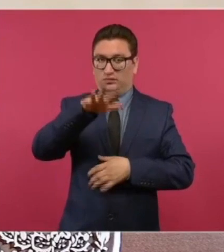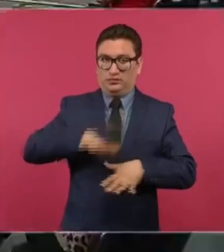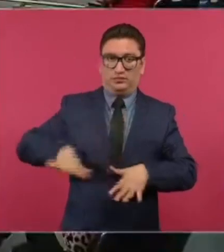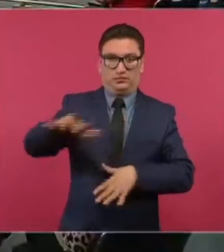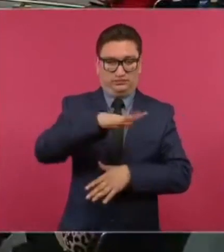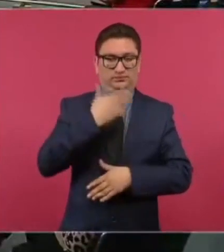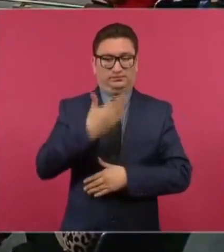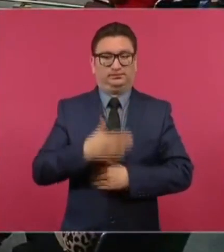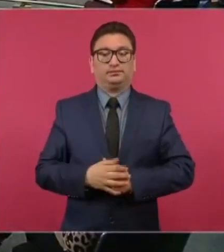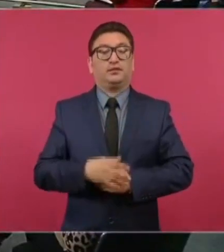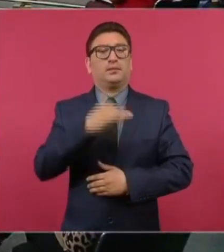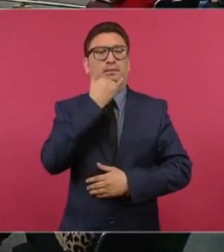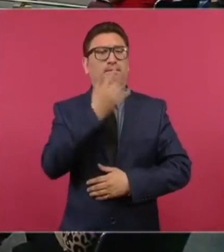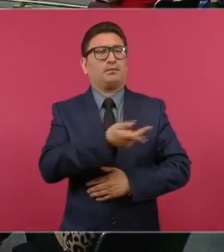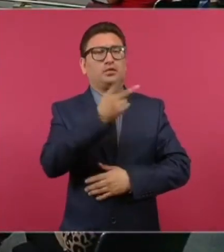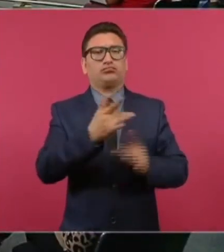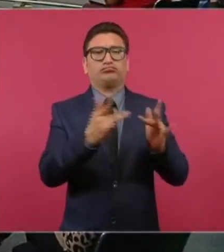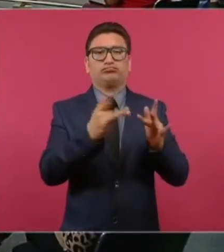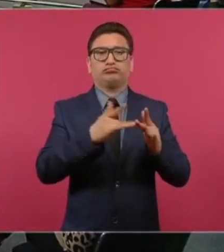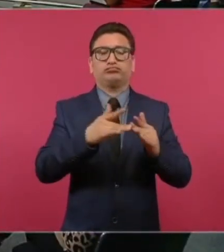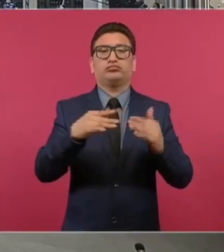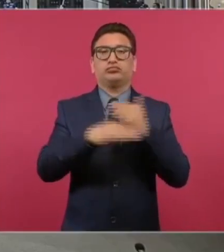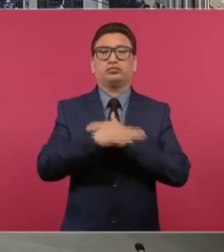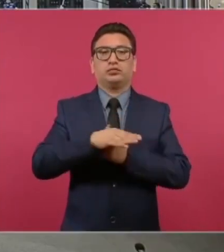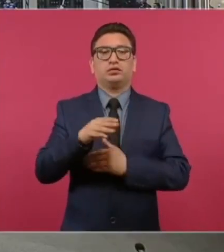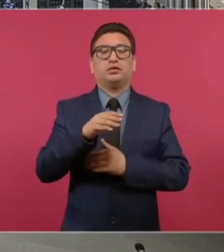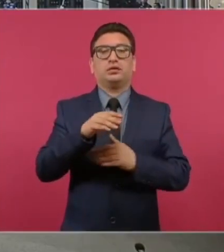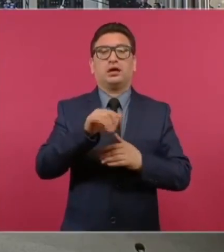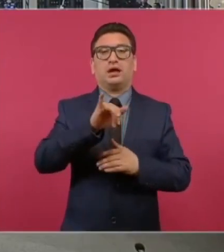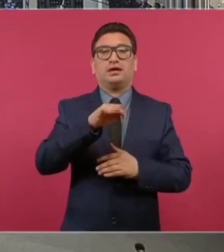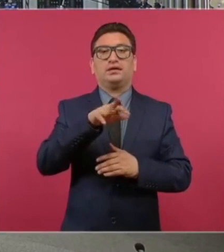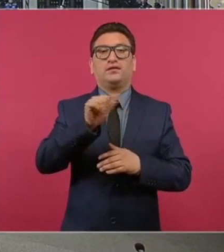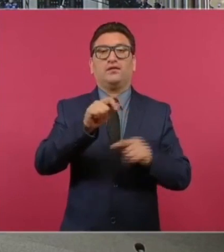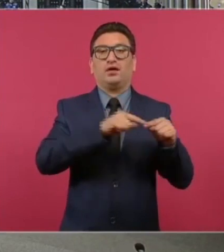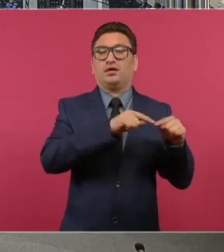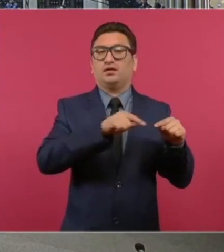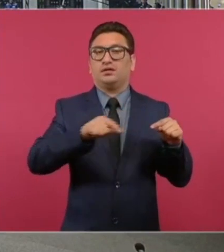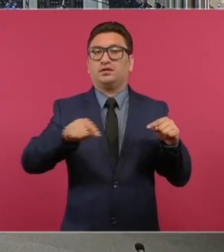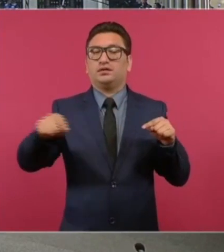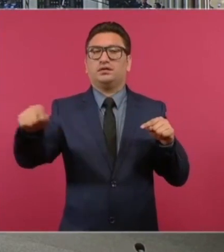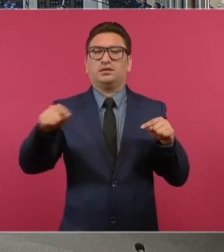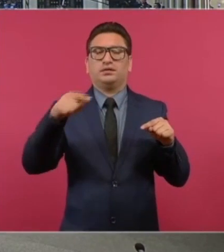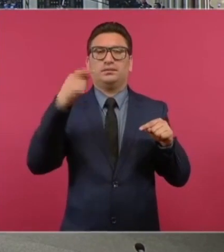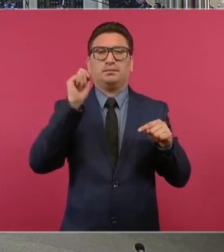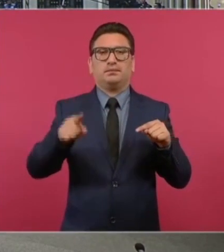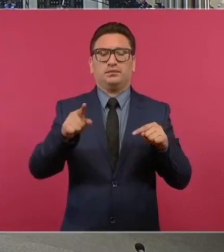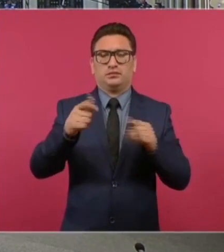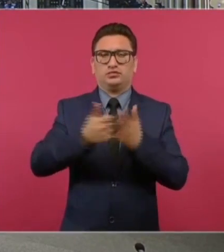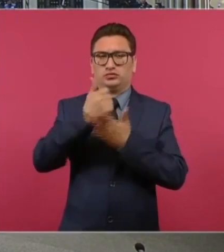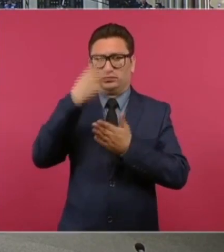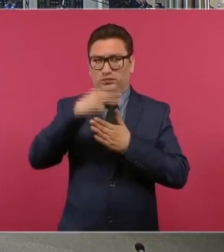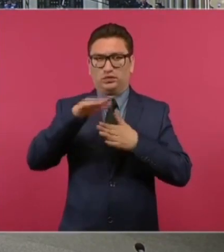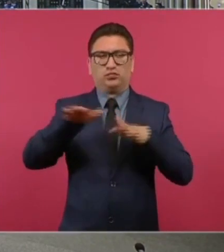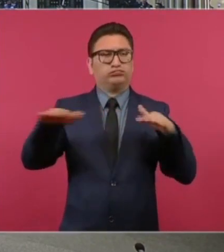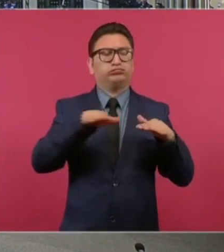Perdón, y la vía esta que conecta directamente el Benito Juárez con el AIFA, que iba a pasar por Ecatepec, es un